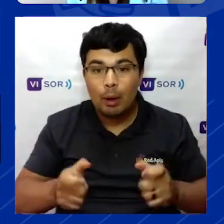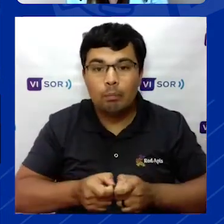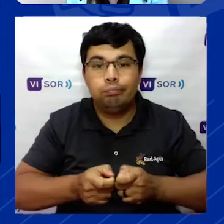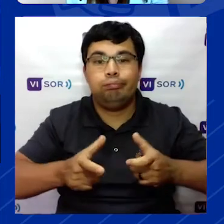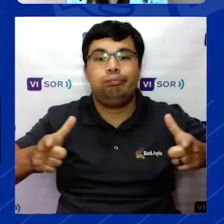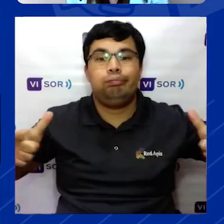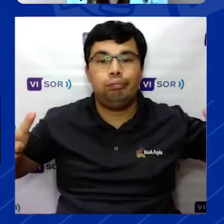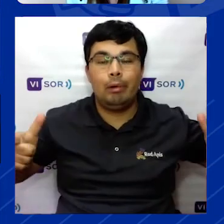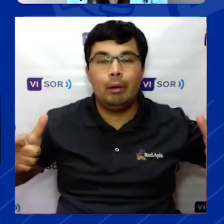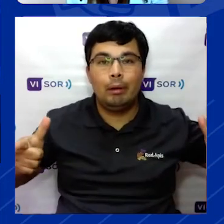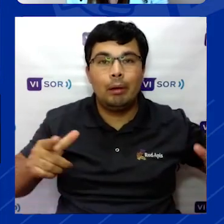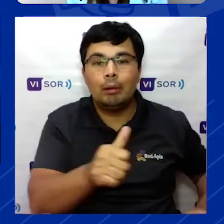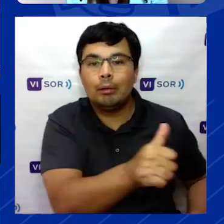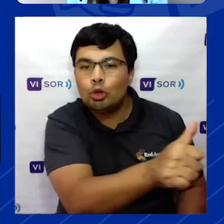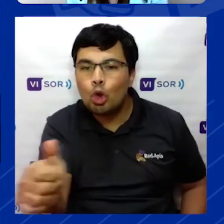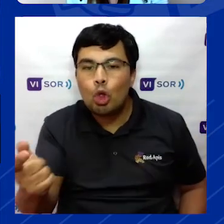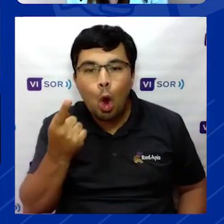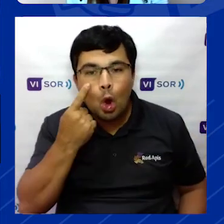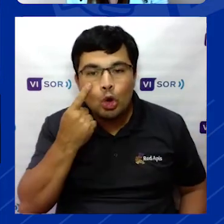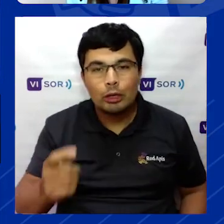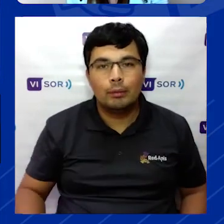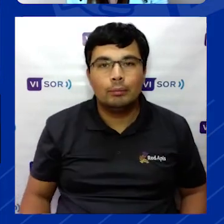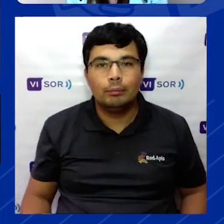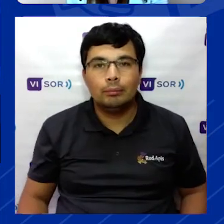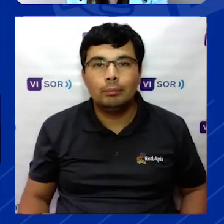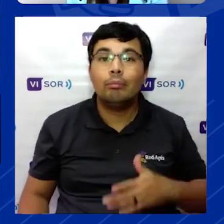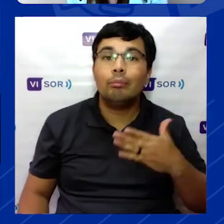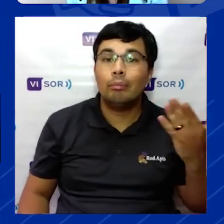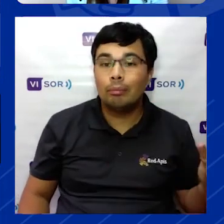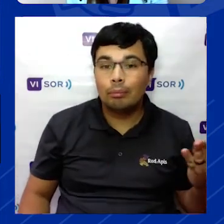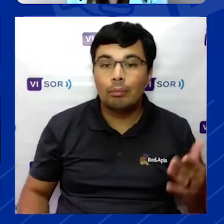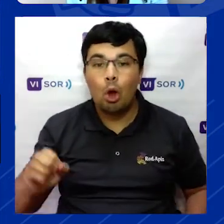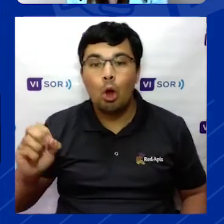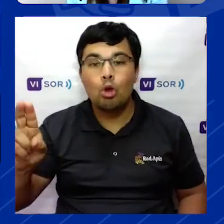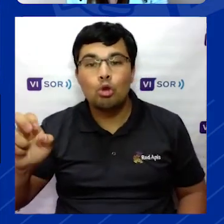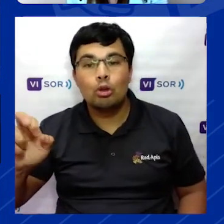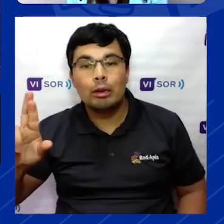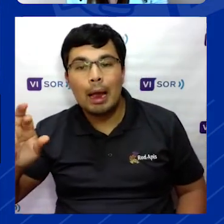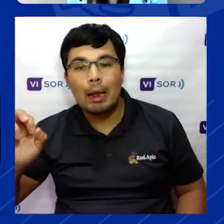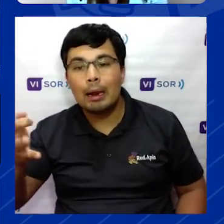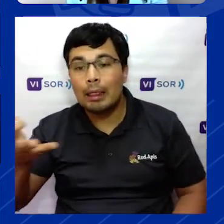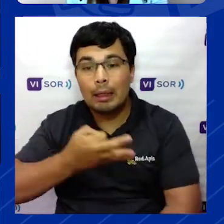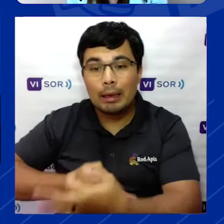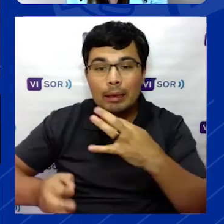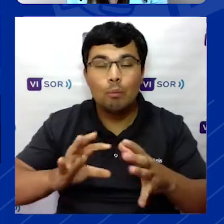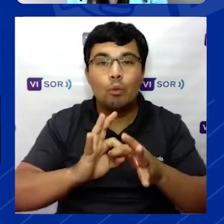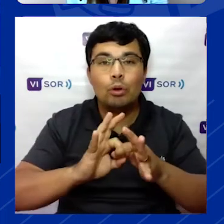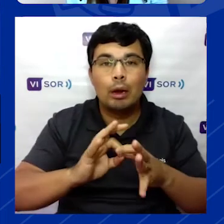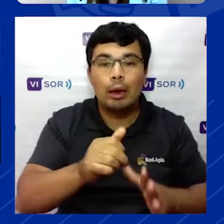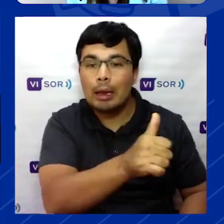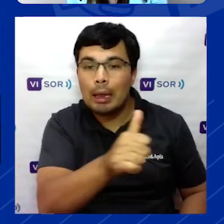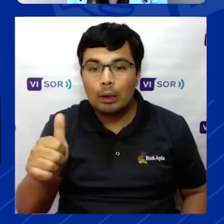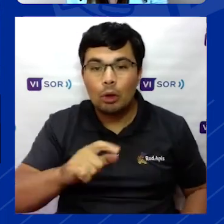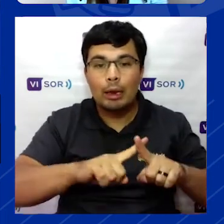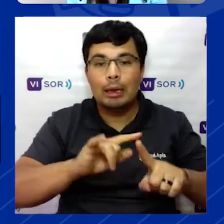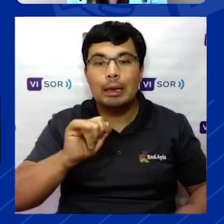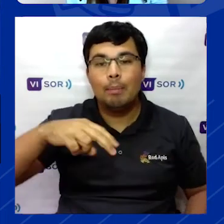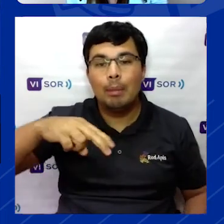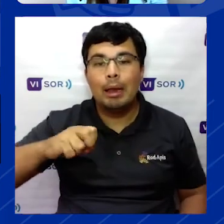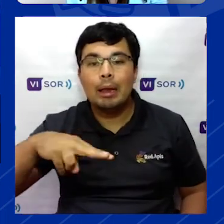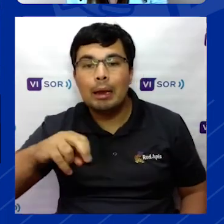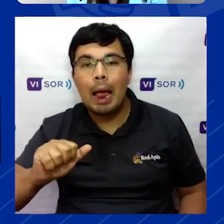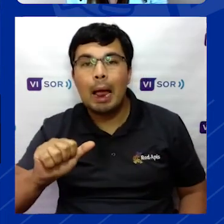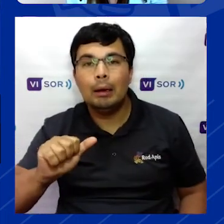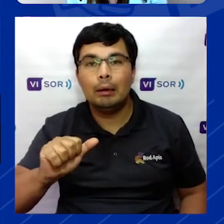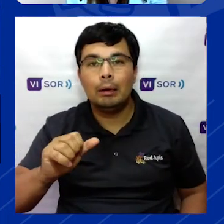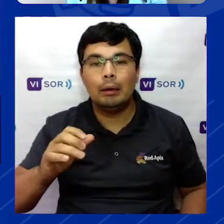conocer. Y bueno, también, como decía Oscar, gracias a Jimena, gracias a toda la producción. Agradecer también